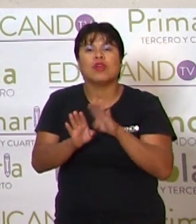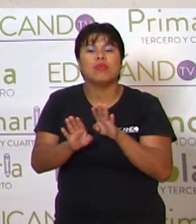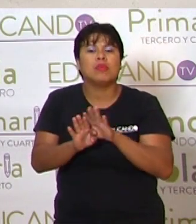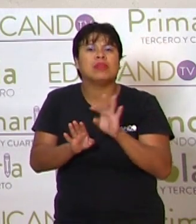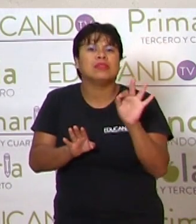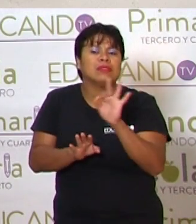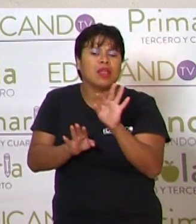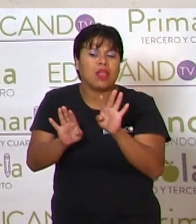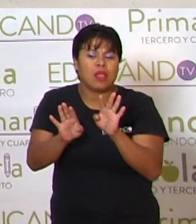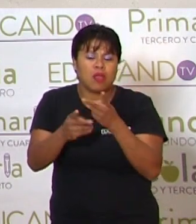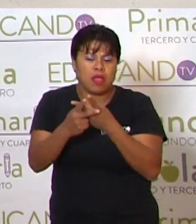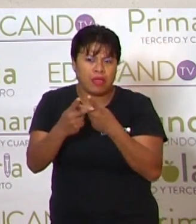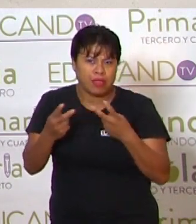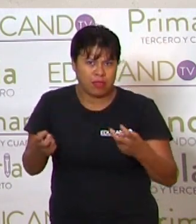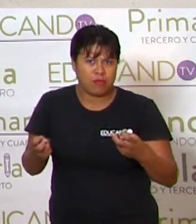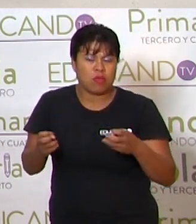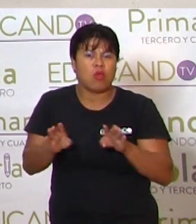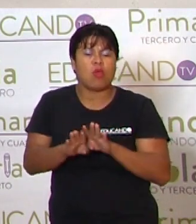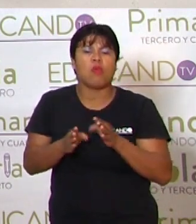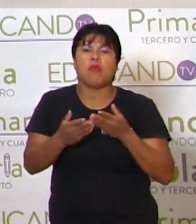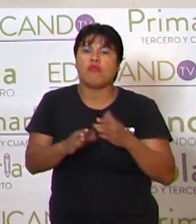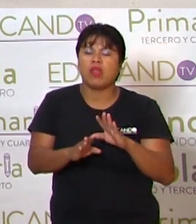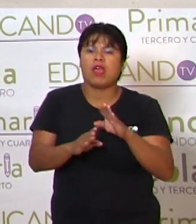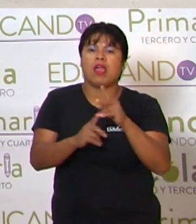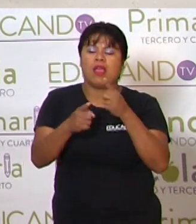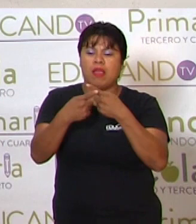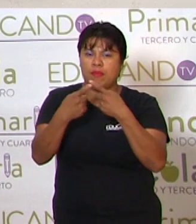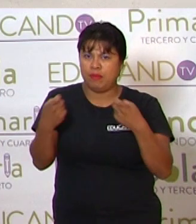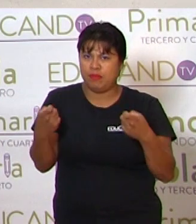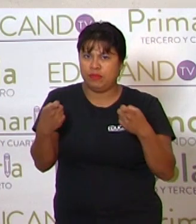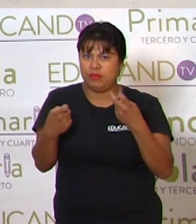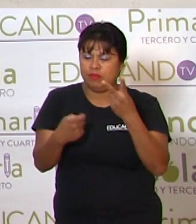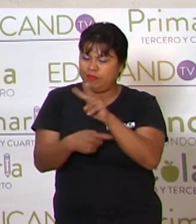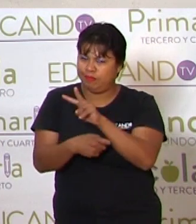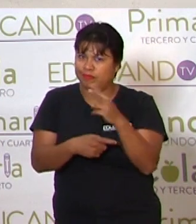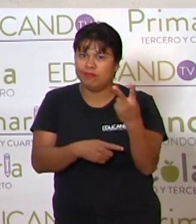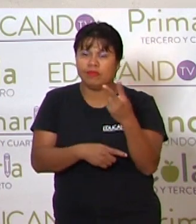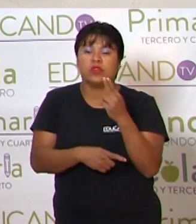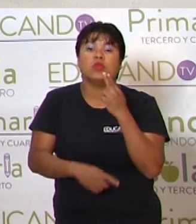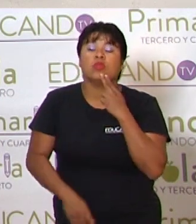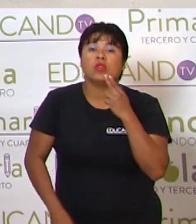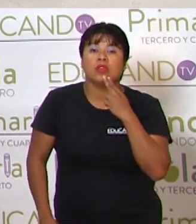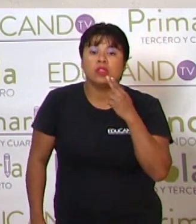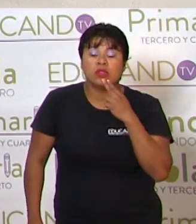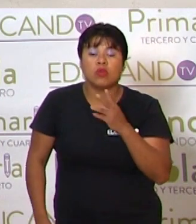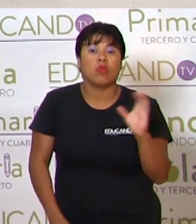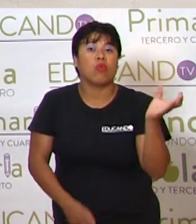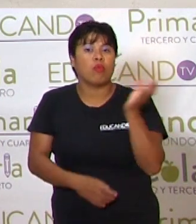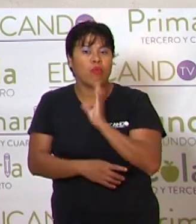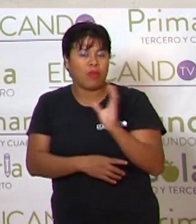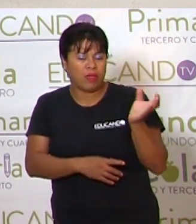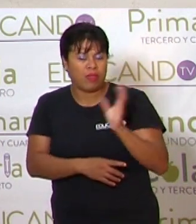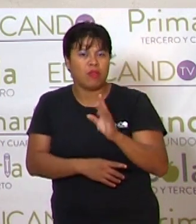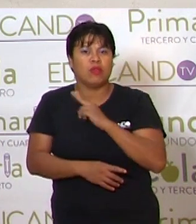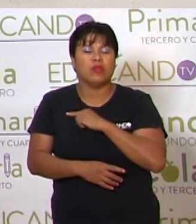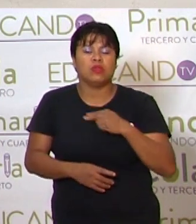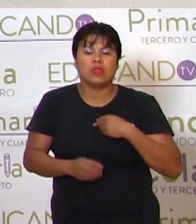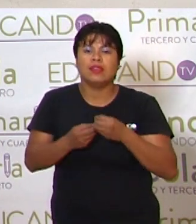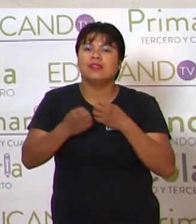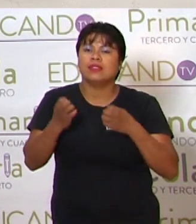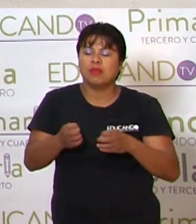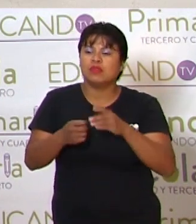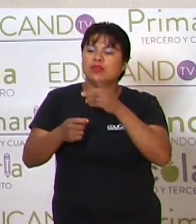si fueran adjetivos o como si fueran adverbios. Simple y sencillamente. Utilizarlos cuando